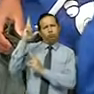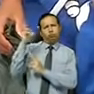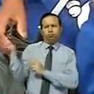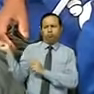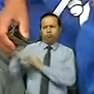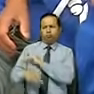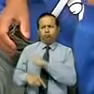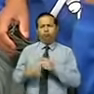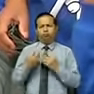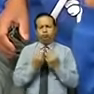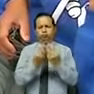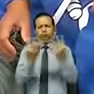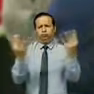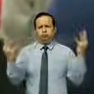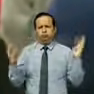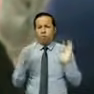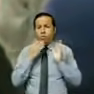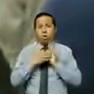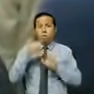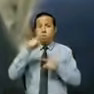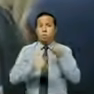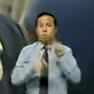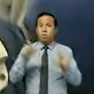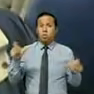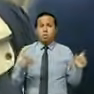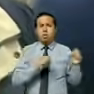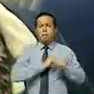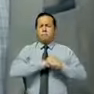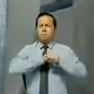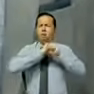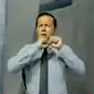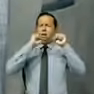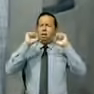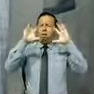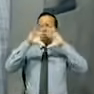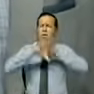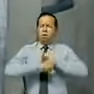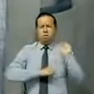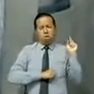seguridad a quienes se amanecen para asegurar un puesto en la columna. Pero